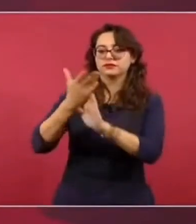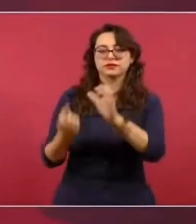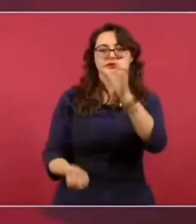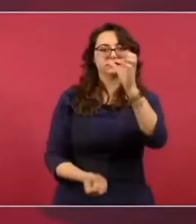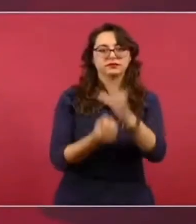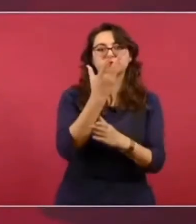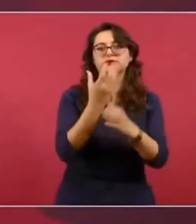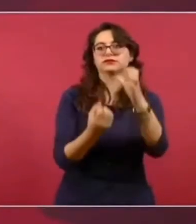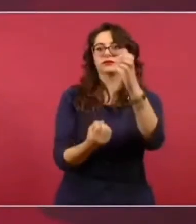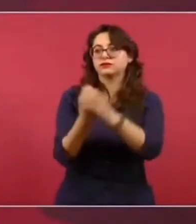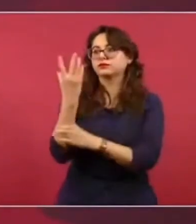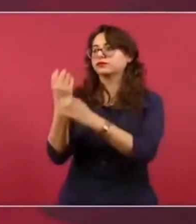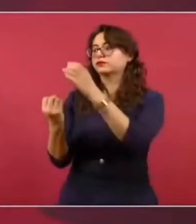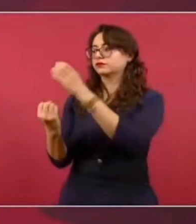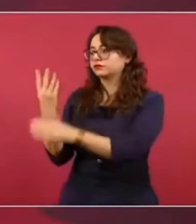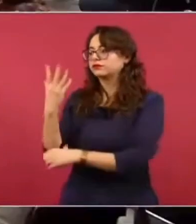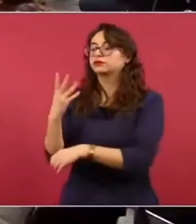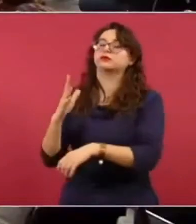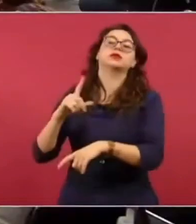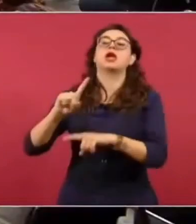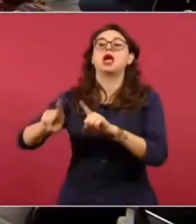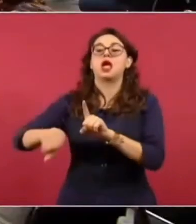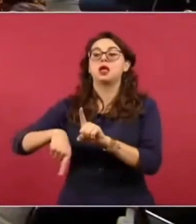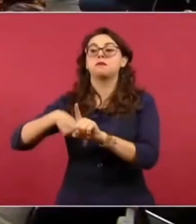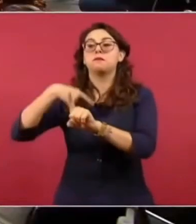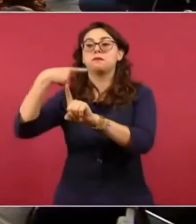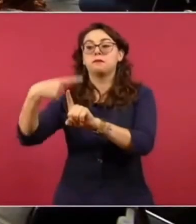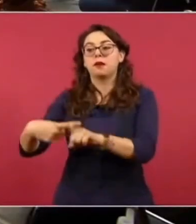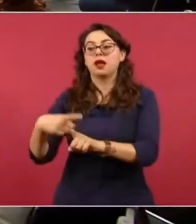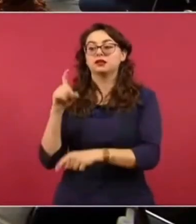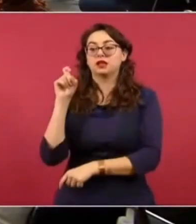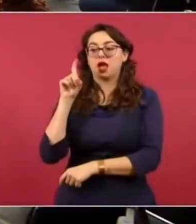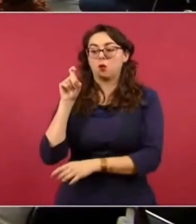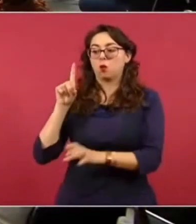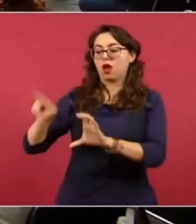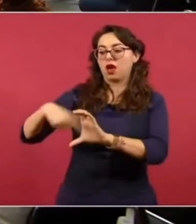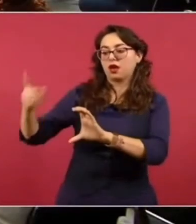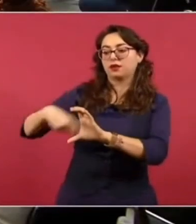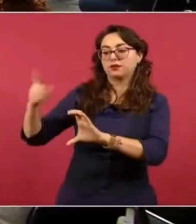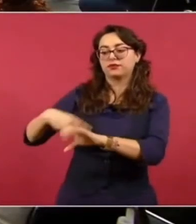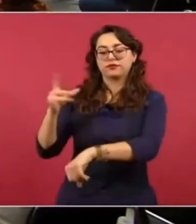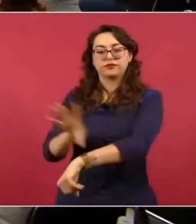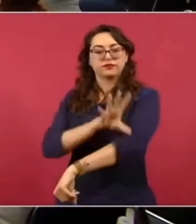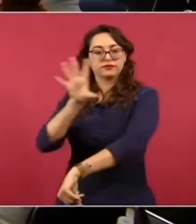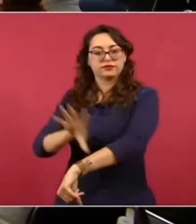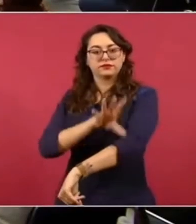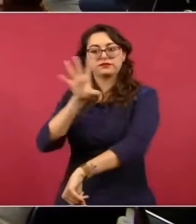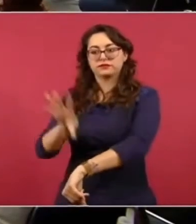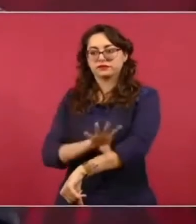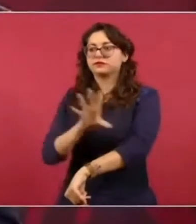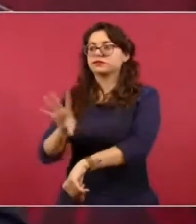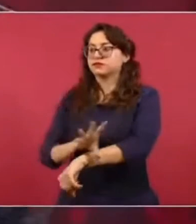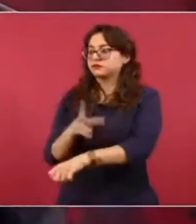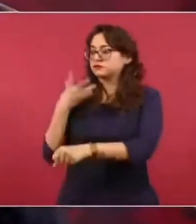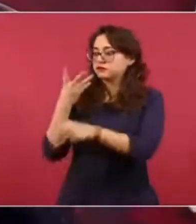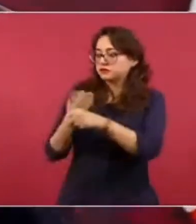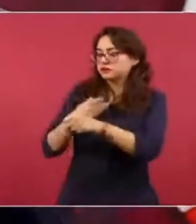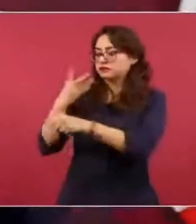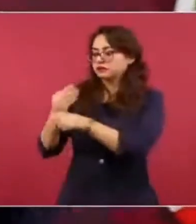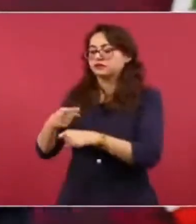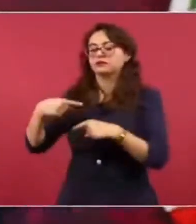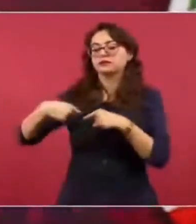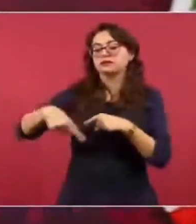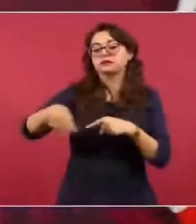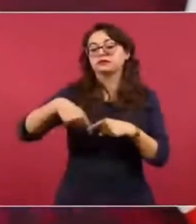hidroeléctricas con nuevas turbinas, pues calculamos que vamos a dejar